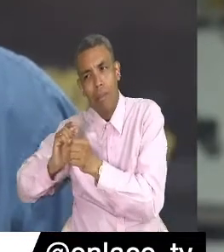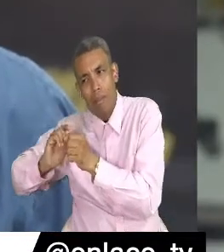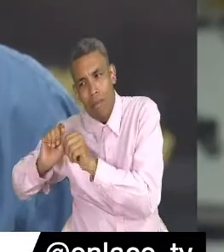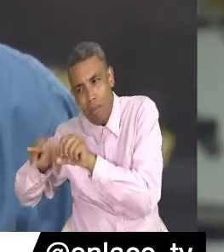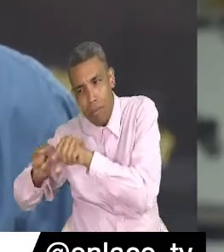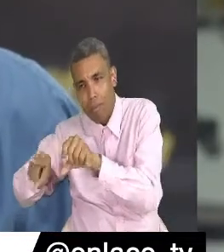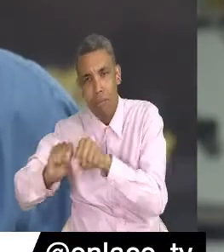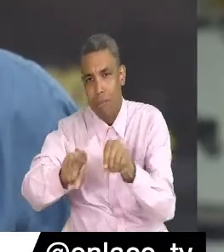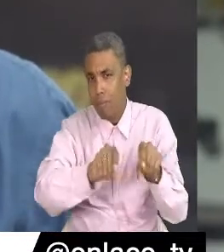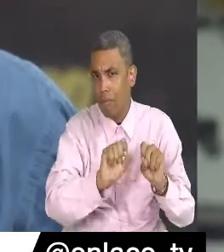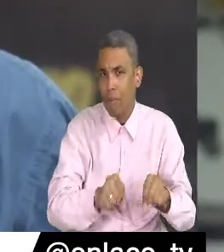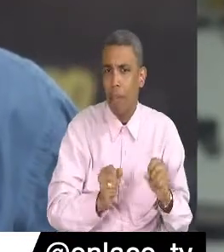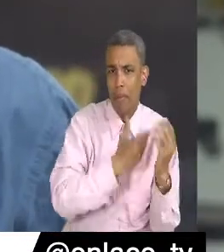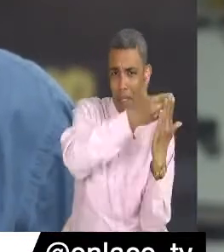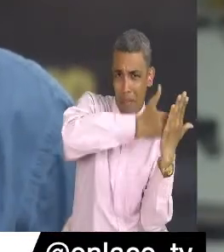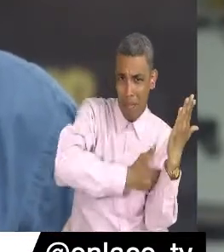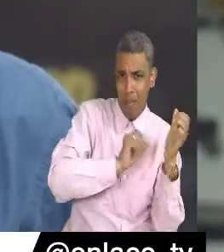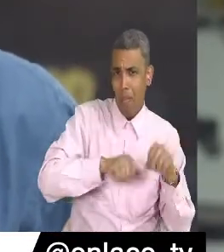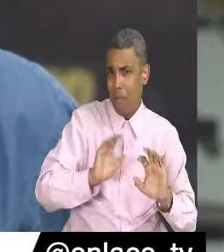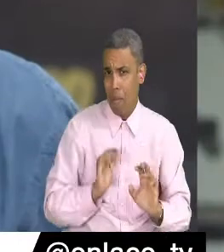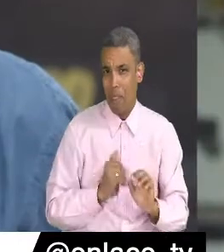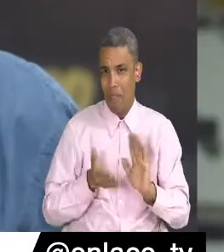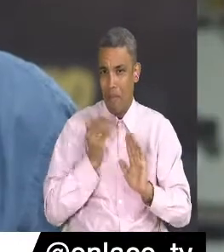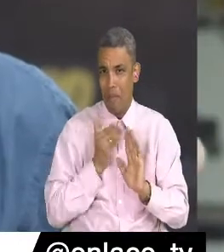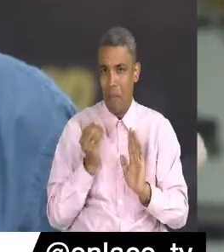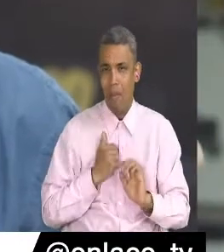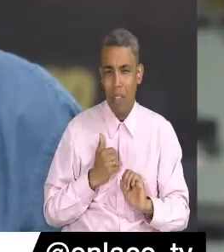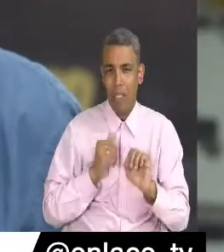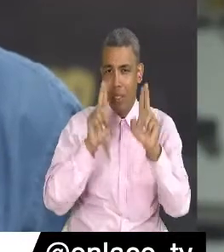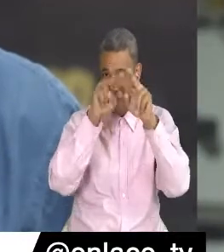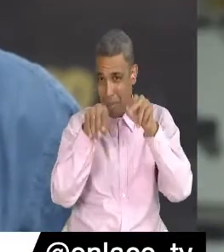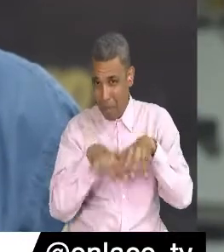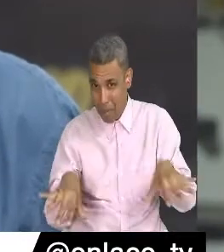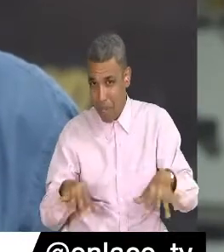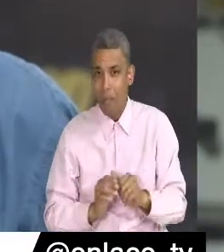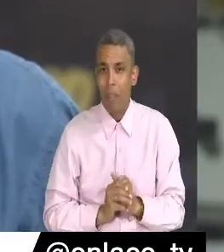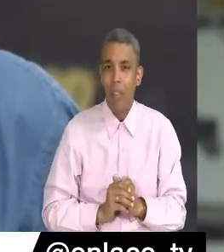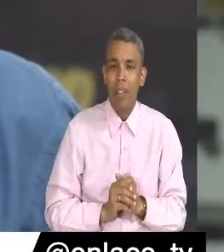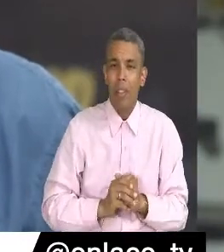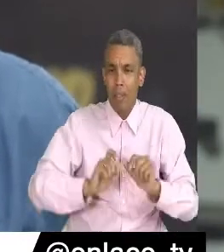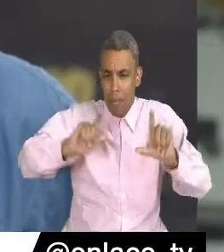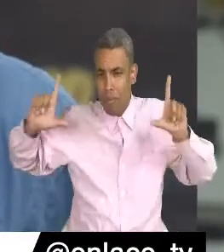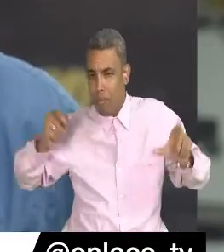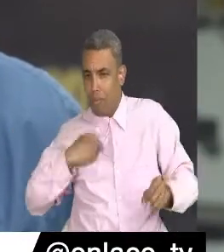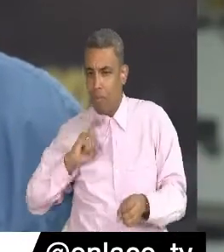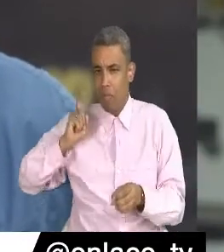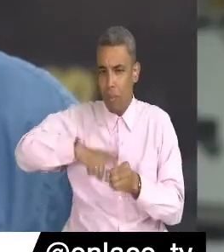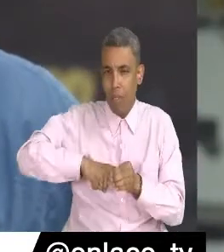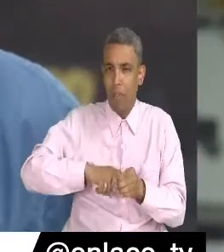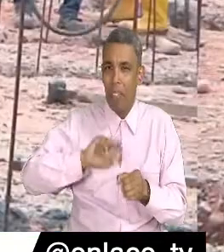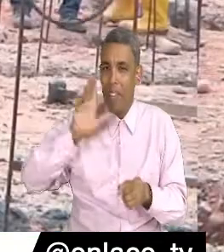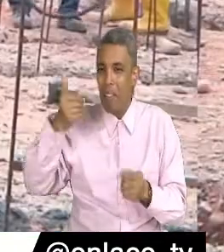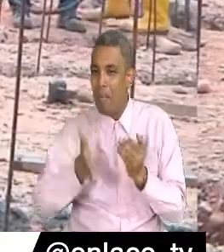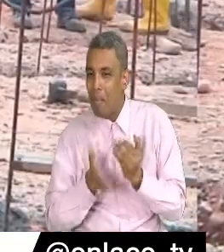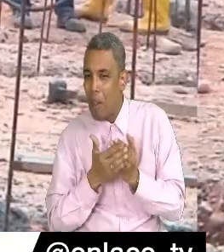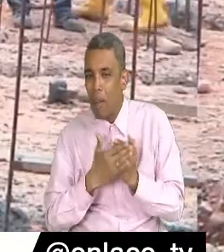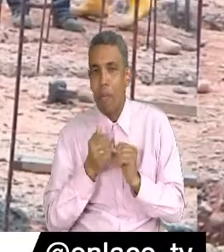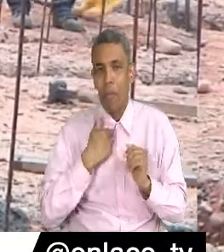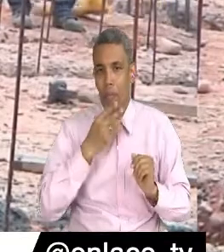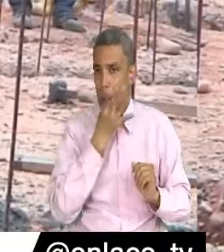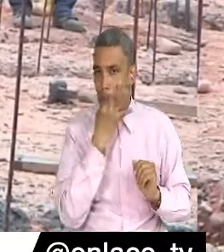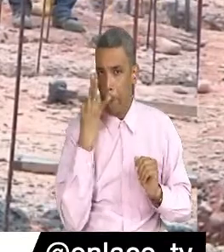muy sencillo, subir su cédula y reclamar su código para que tengan una oportunidad de tener vivienda digna en Barranca Bermeja. El